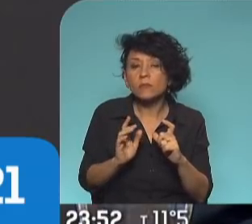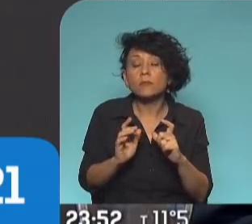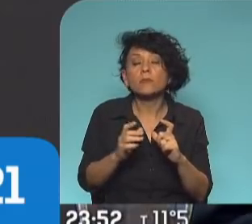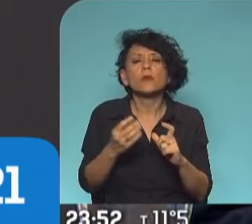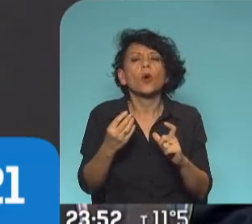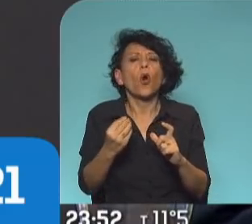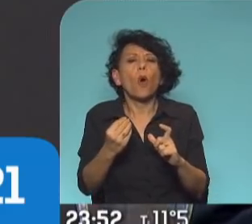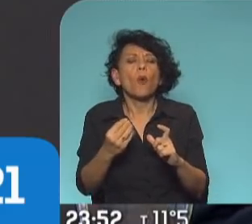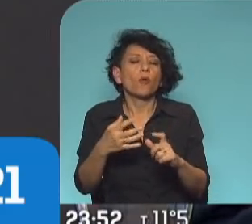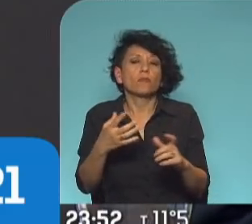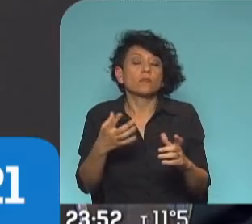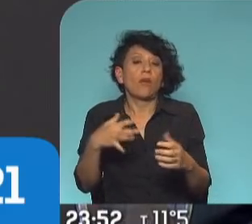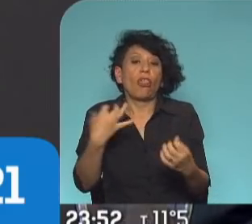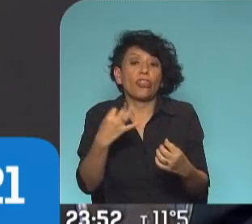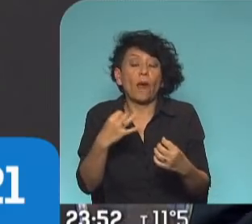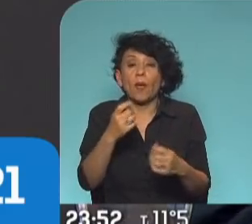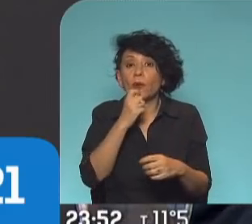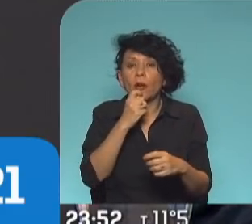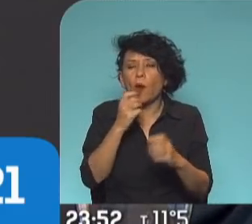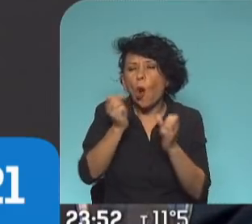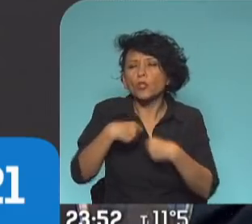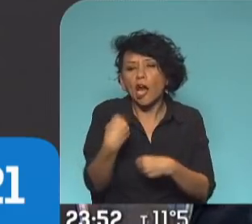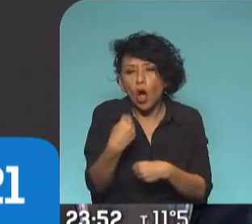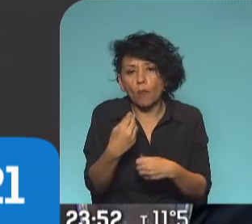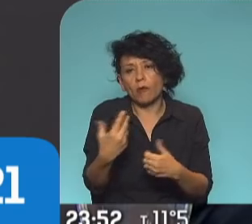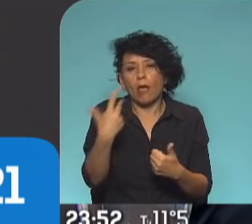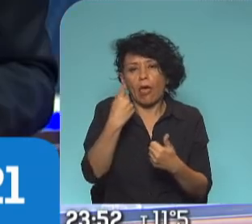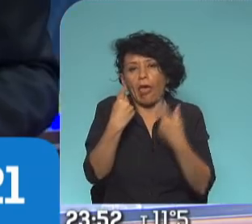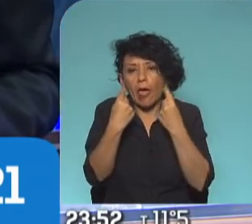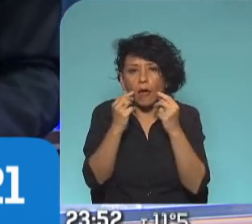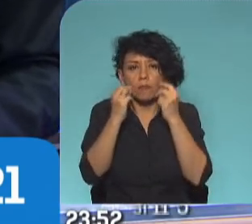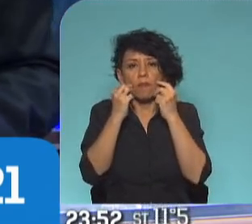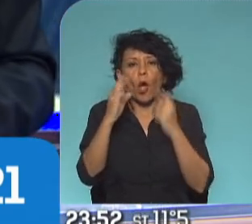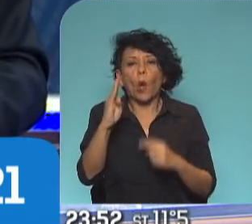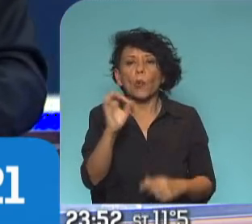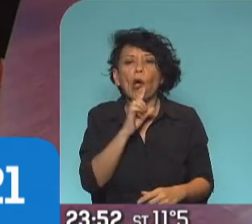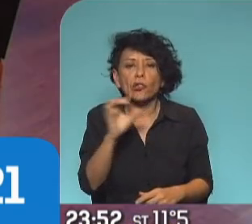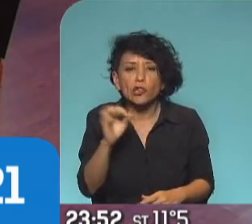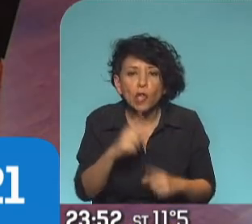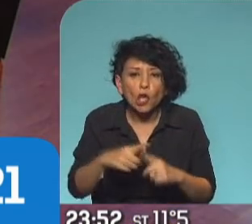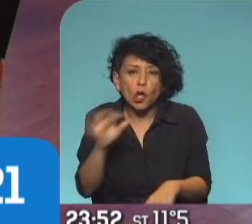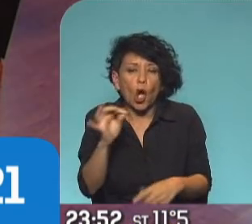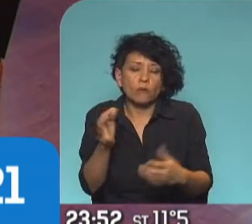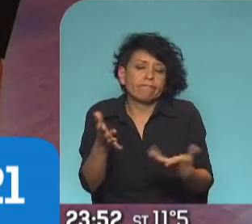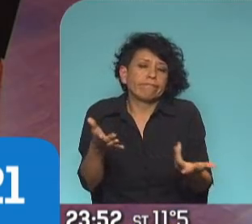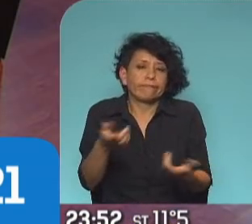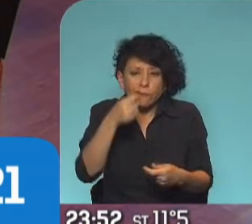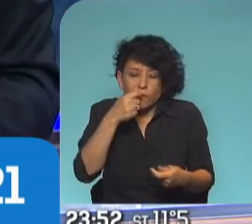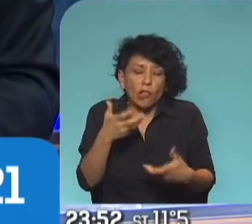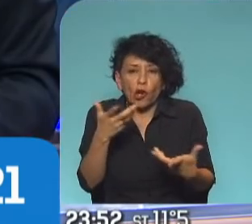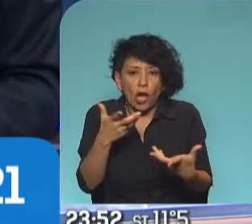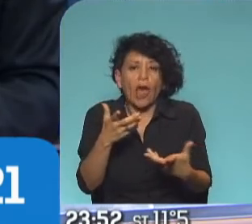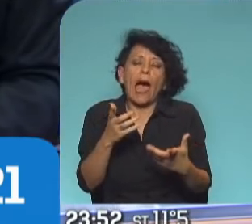dopado o con Botox, que no puedes tener microgestos. Entonces, es casi imposible. O sea que si te